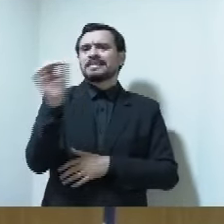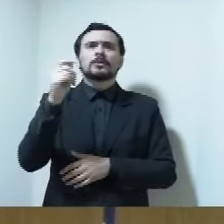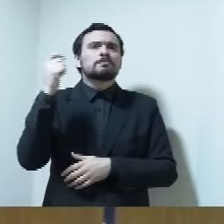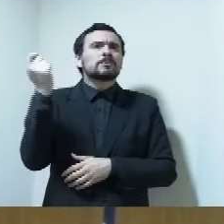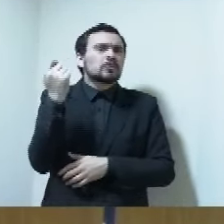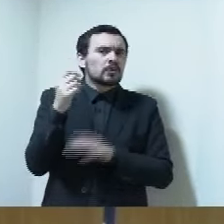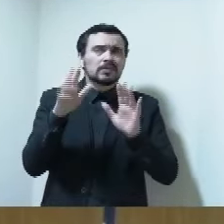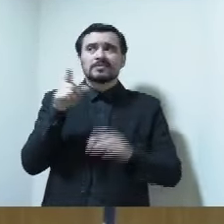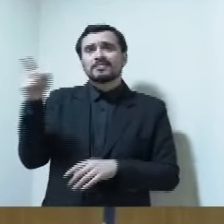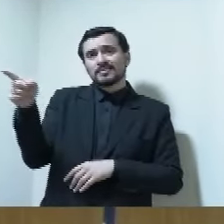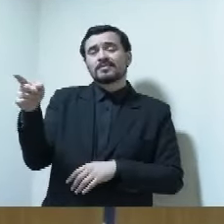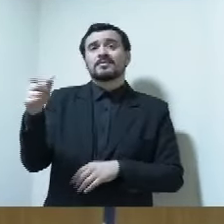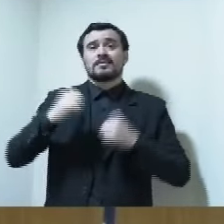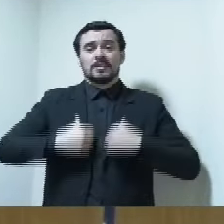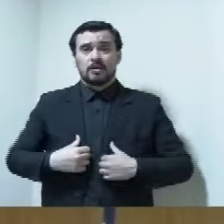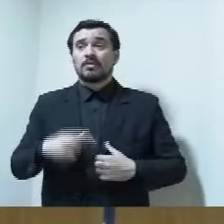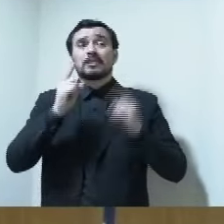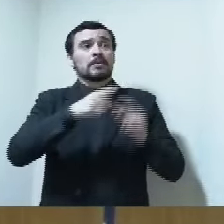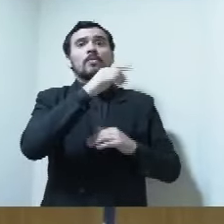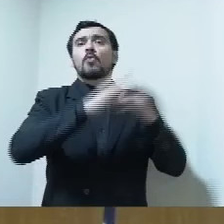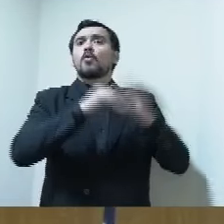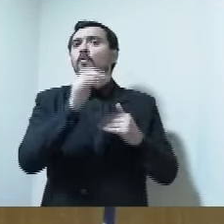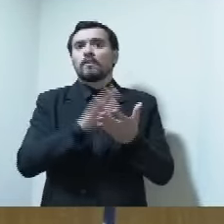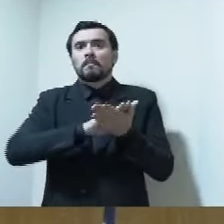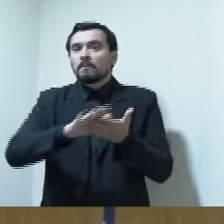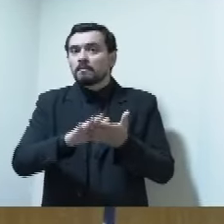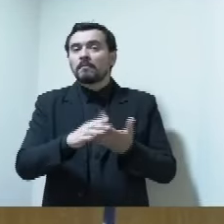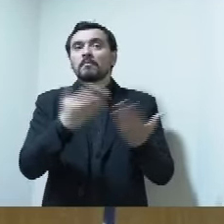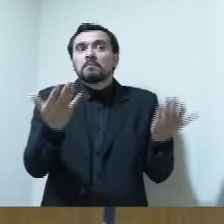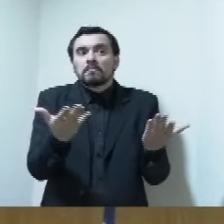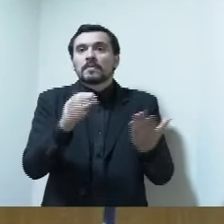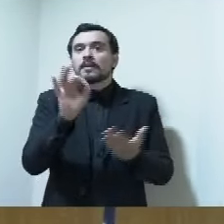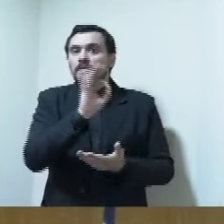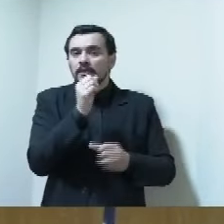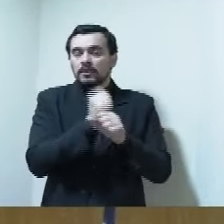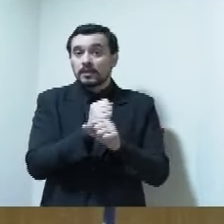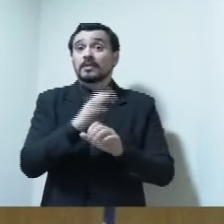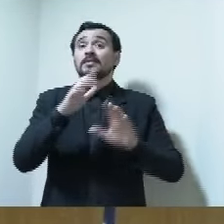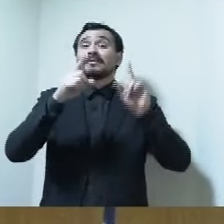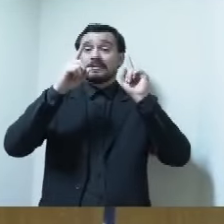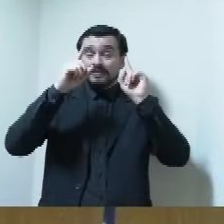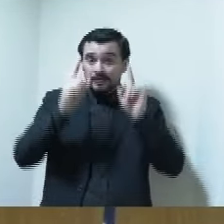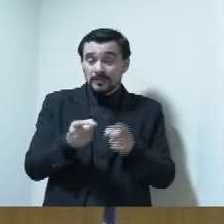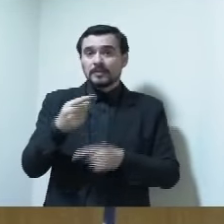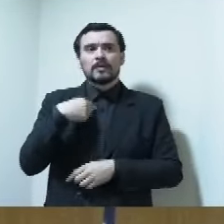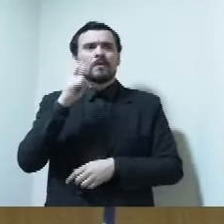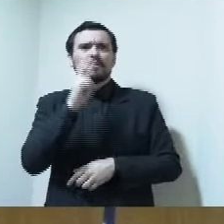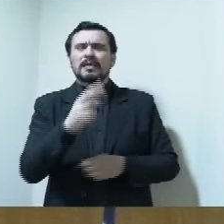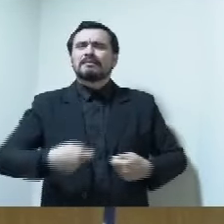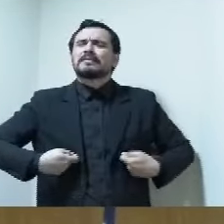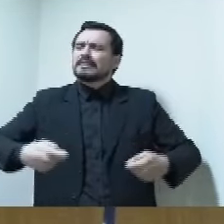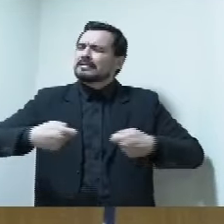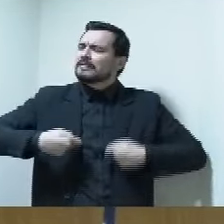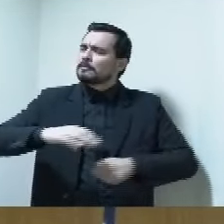en salud y obras públicas no registradas dentro del déficit fiscal heredado, además de una descomunal suma despilfarrada en